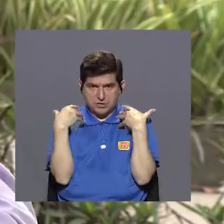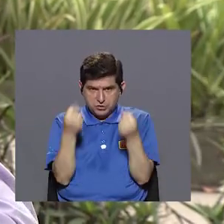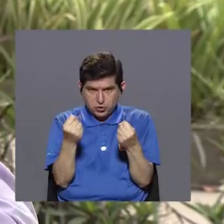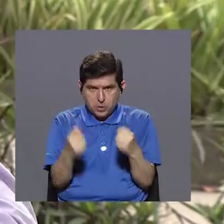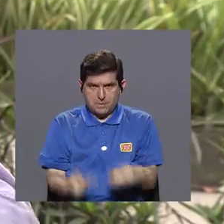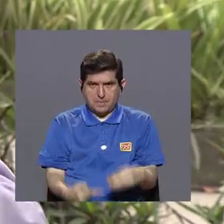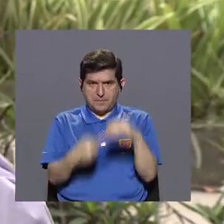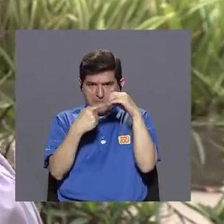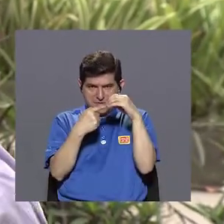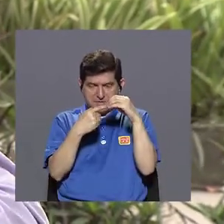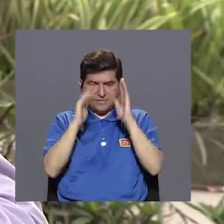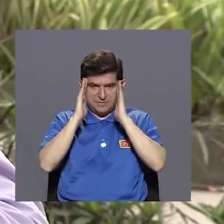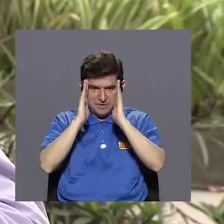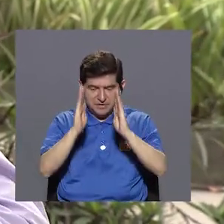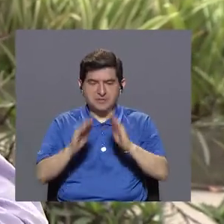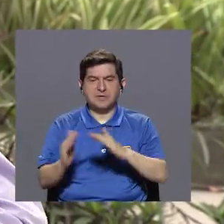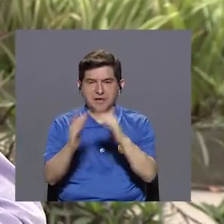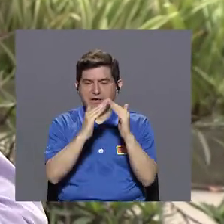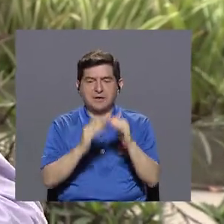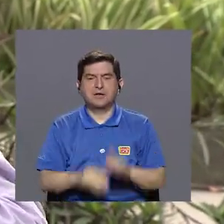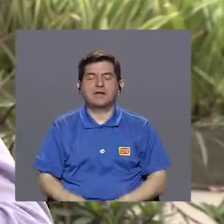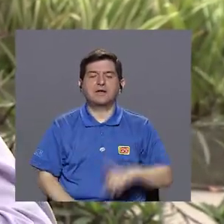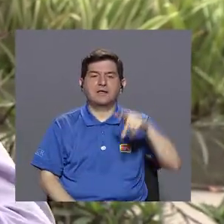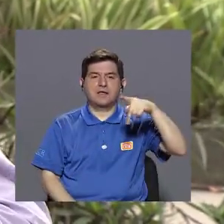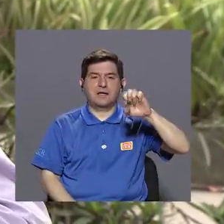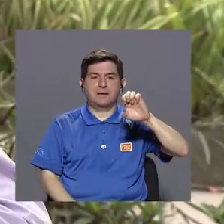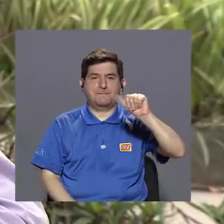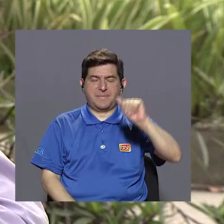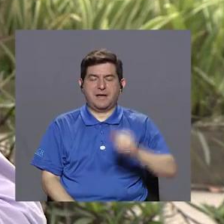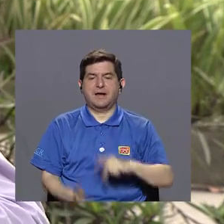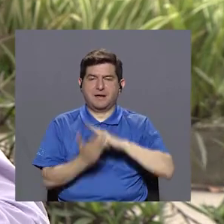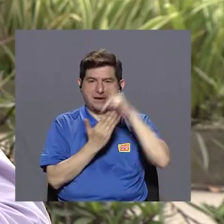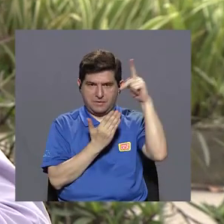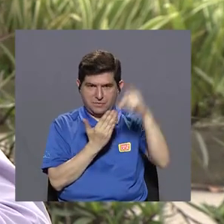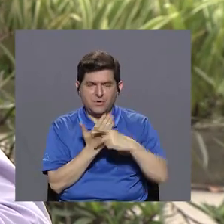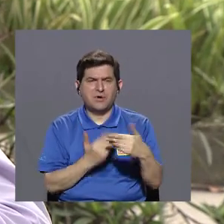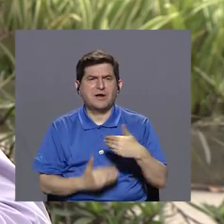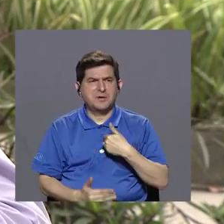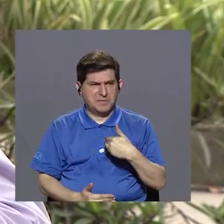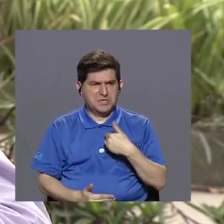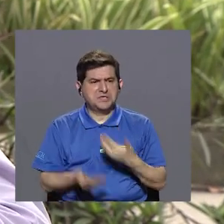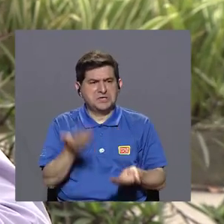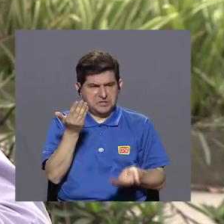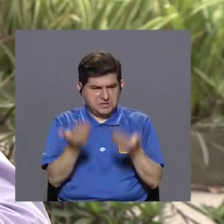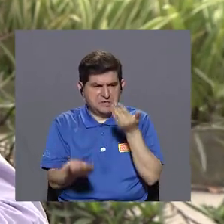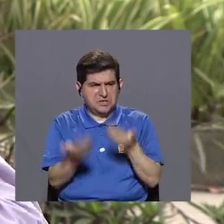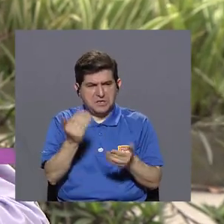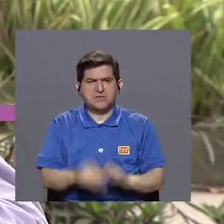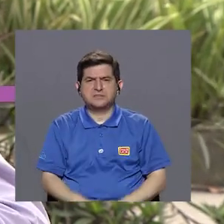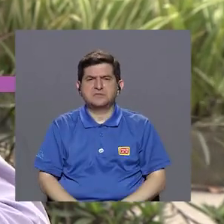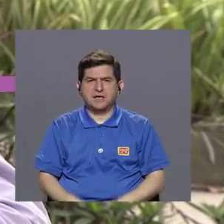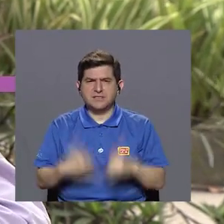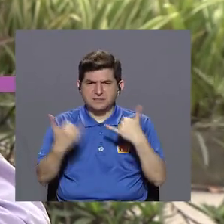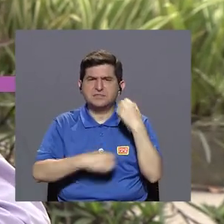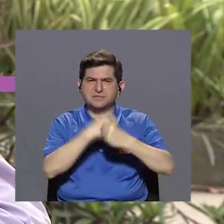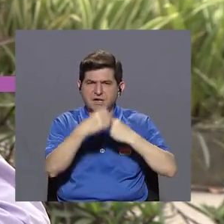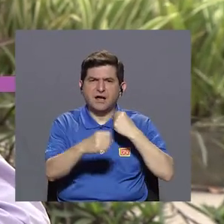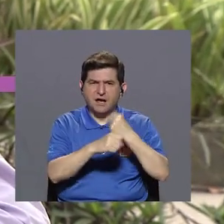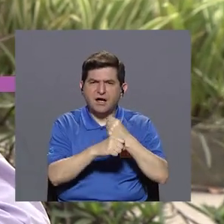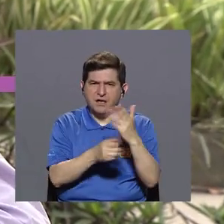con salud, principalmente dirigido a esta población. Y el PEA es otro programa, es un programita que tiene ya